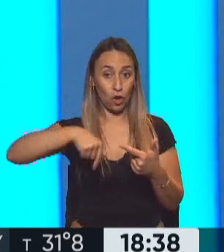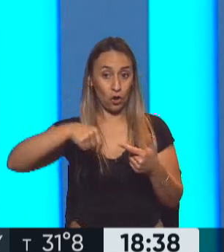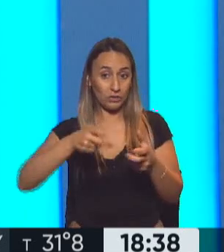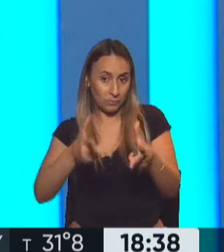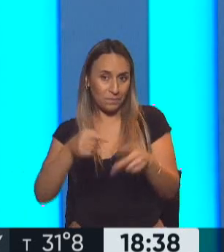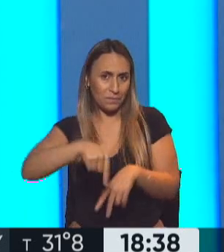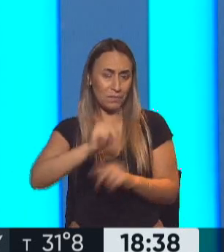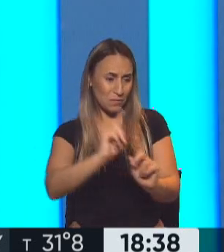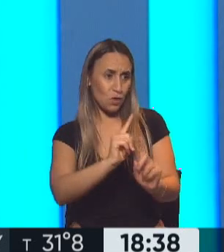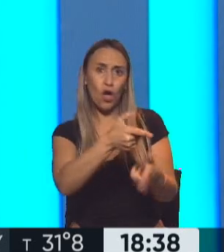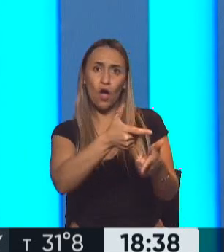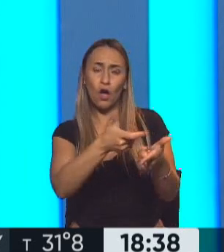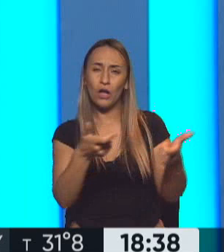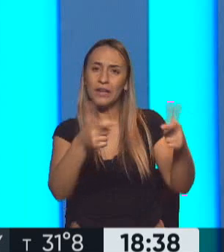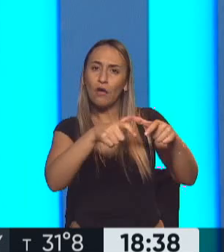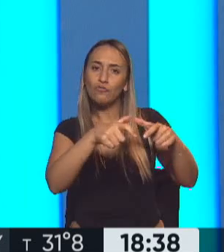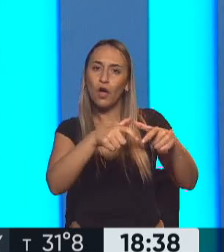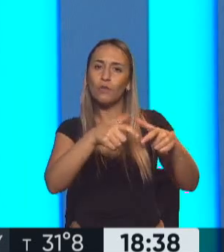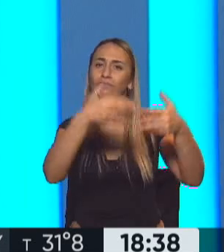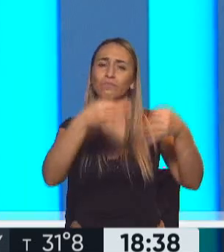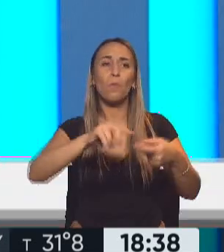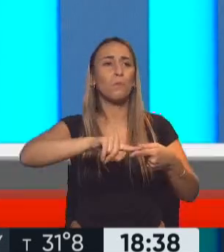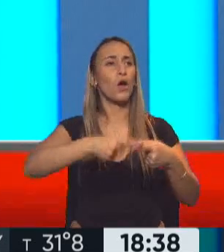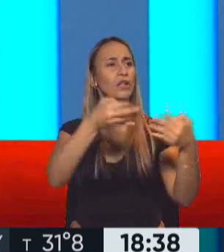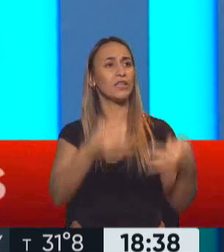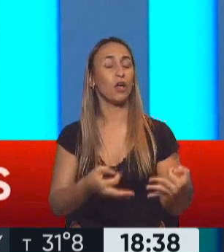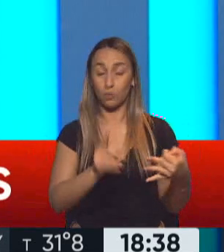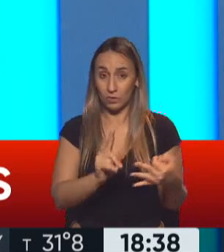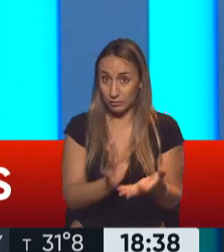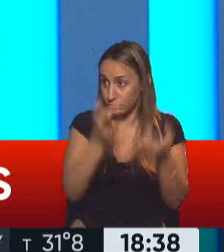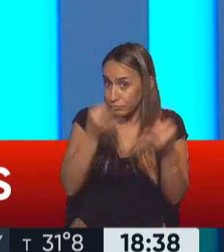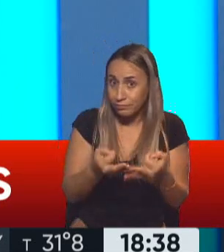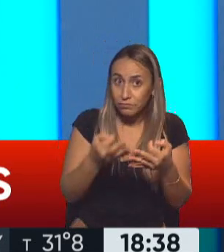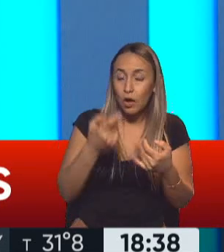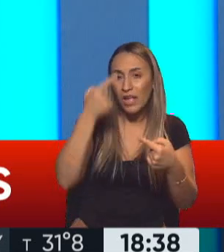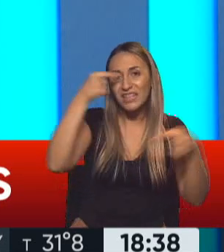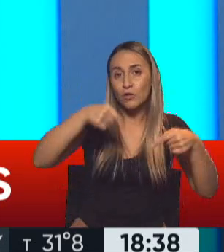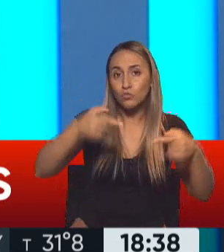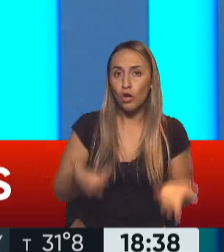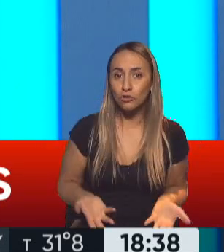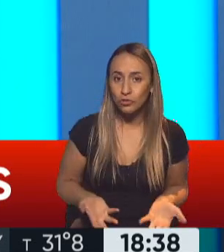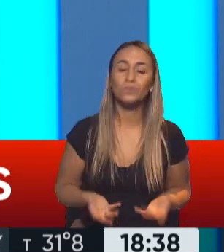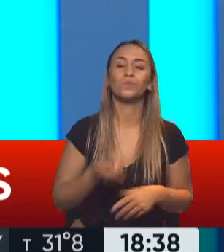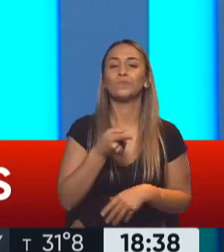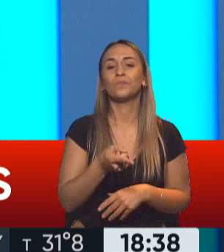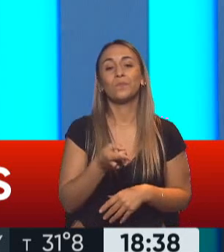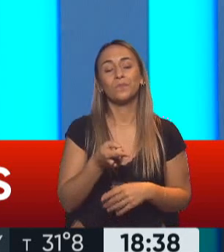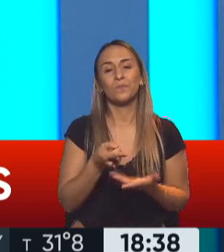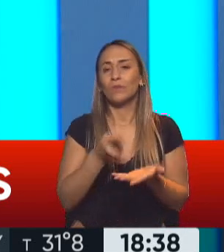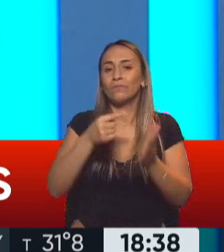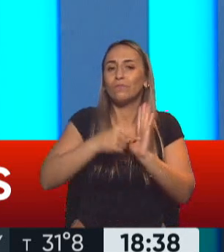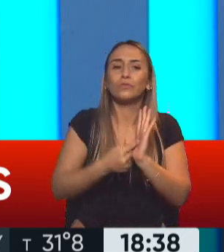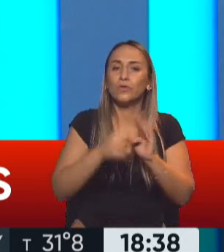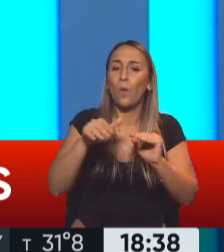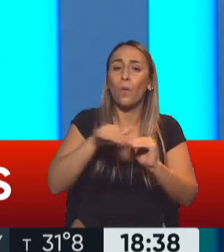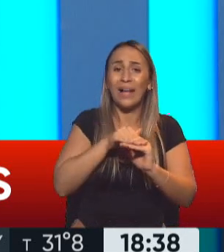no es un acto político, sino un hecho institucional, también demandado por el propio Fondo Monetario Internacional. Una de las condiciones básicas, si se